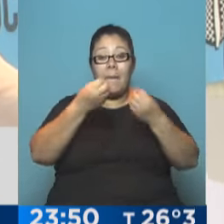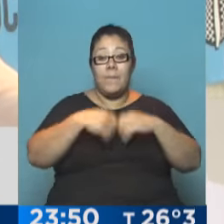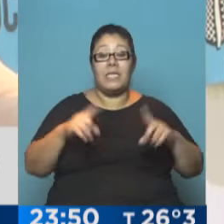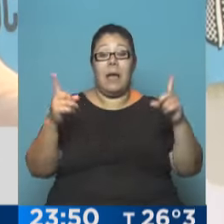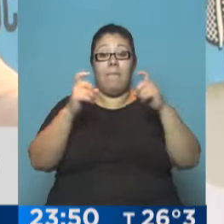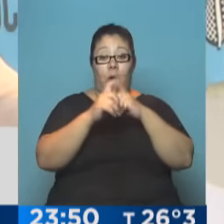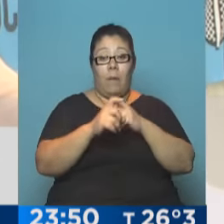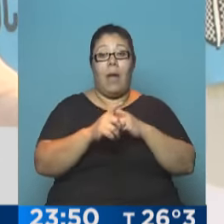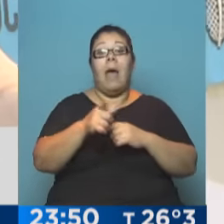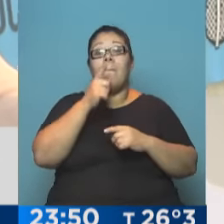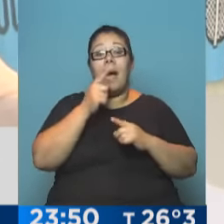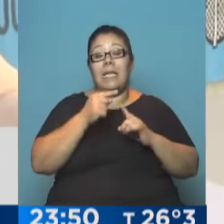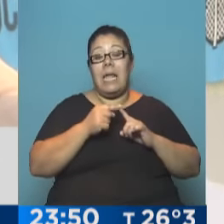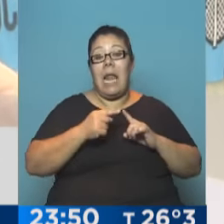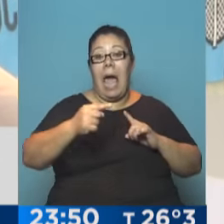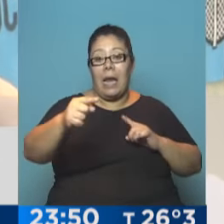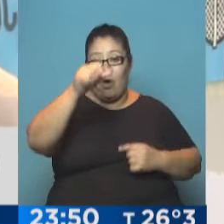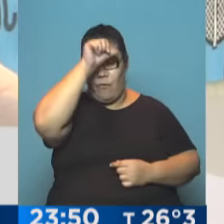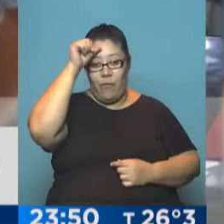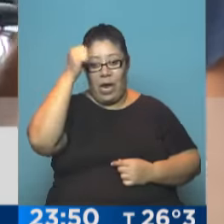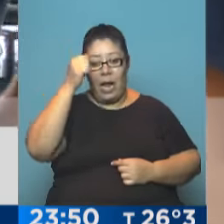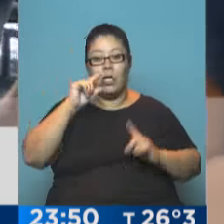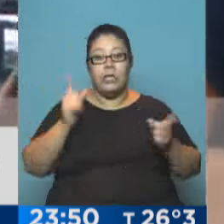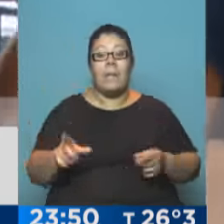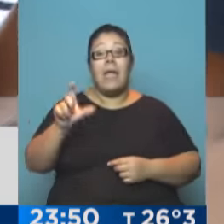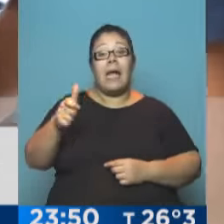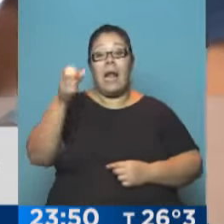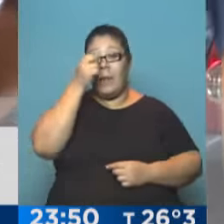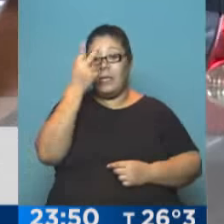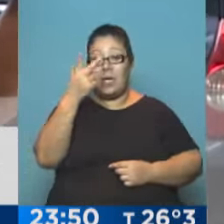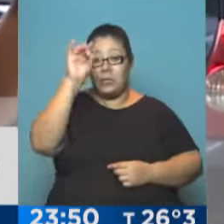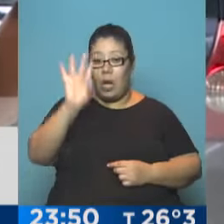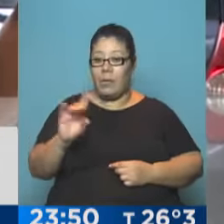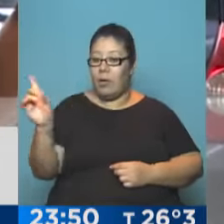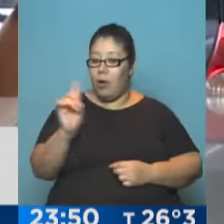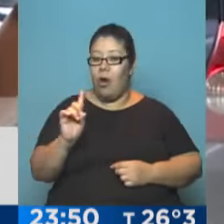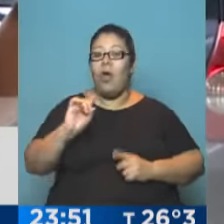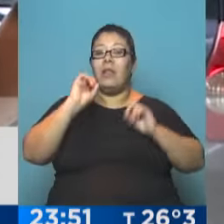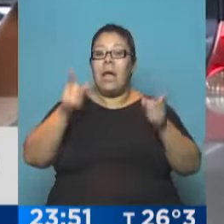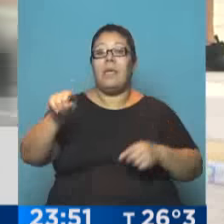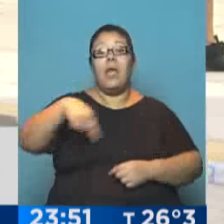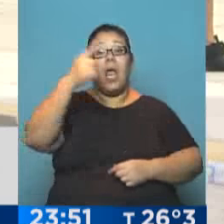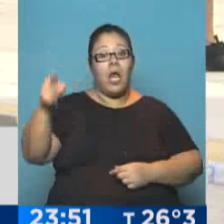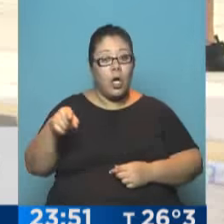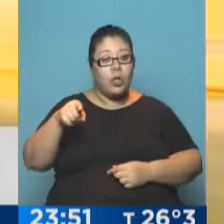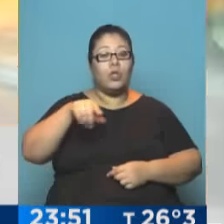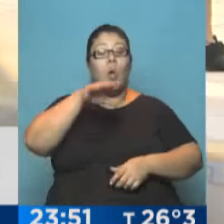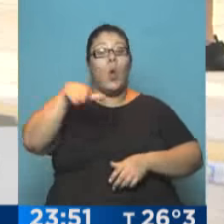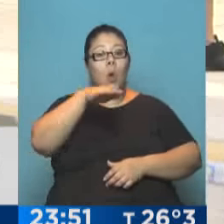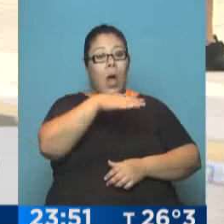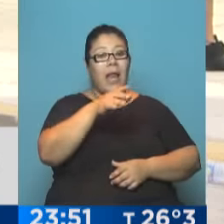pensamos que se va a extender durante todo el verano, no solamente en el Grupo 23, sino en una serie de lugares de prensa, de